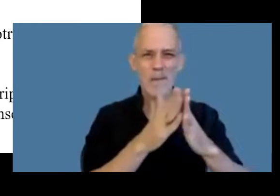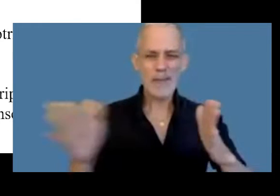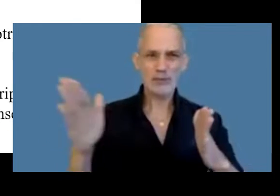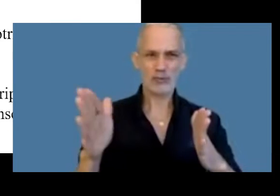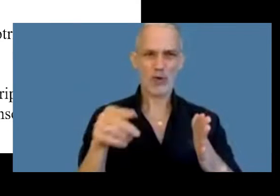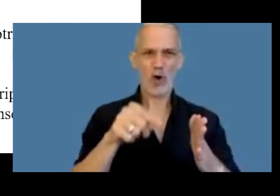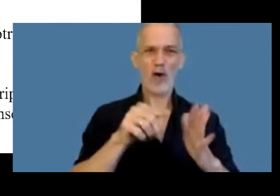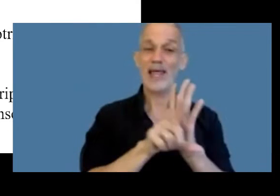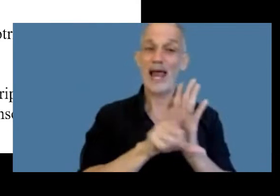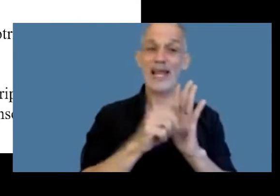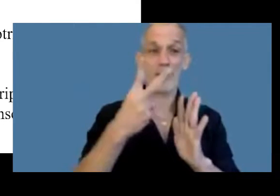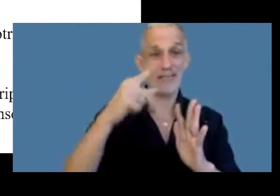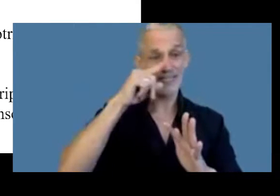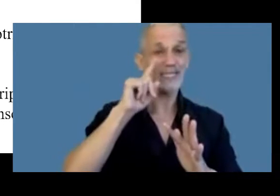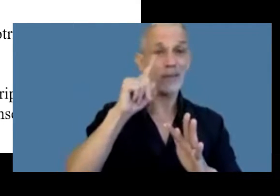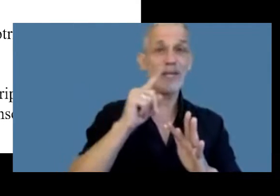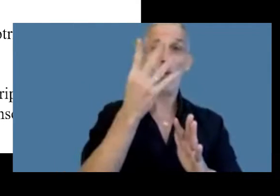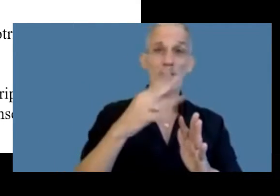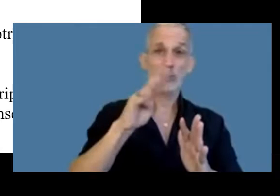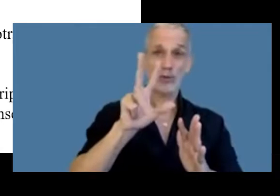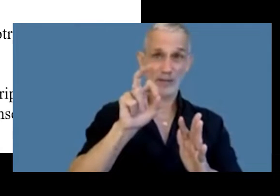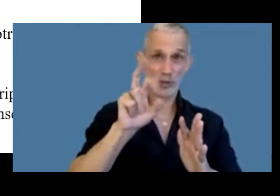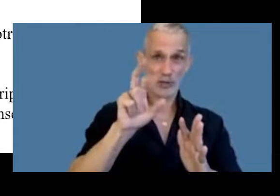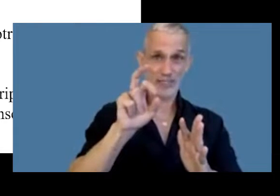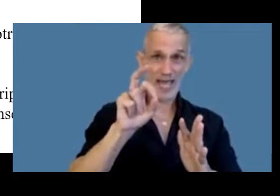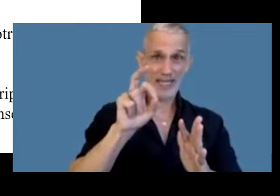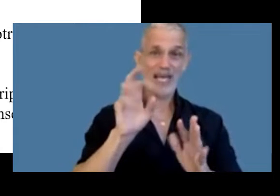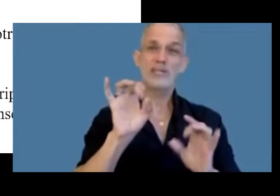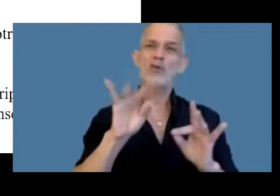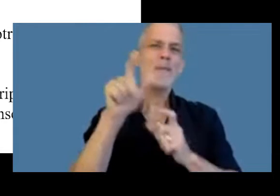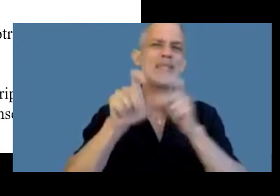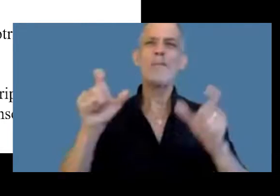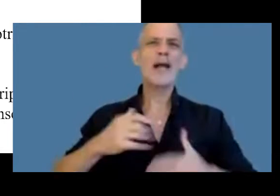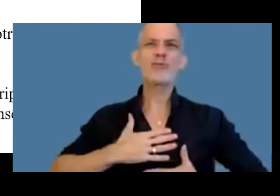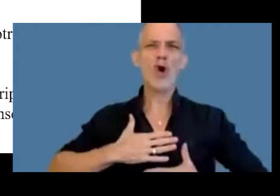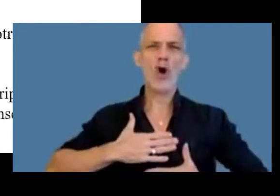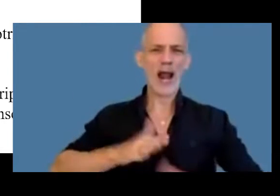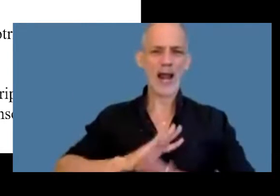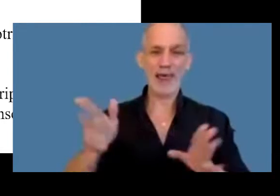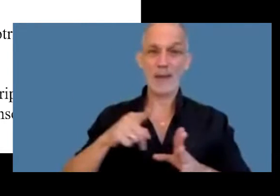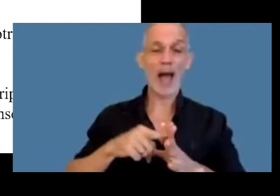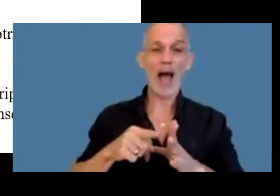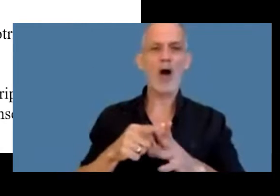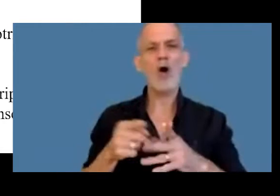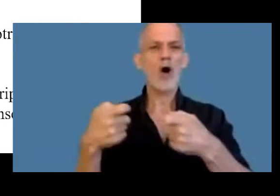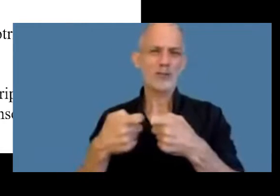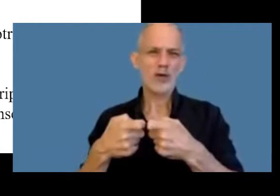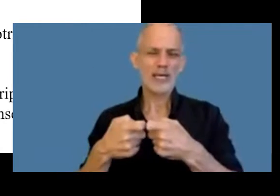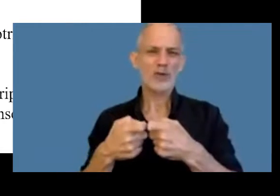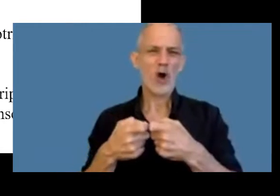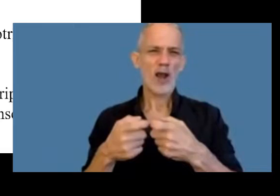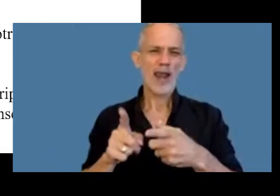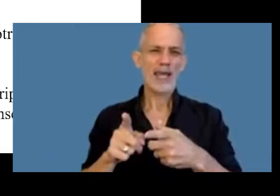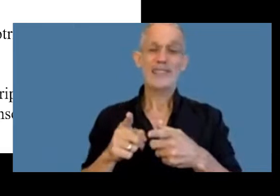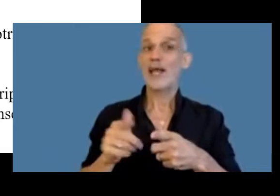la Ley 27.430, únicamente personas humanas y sucesiones indivisas que no